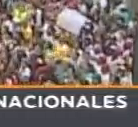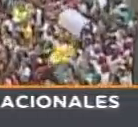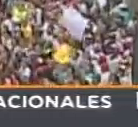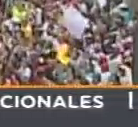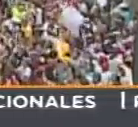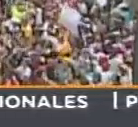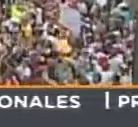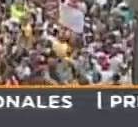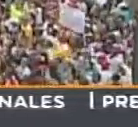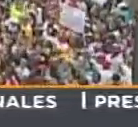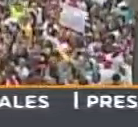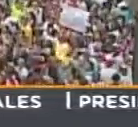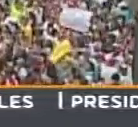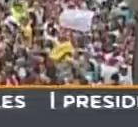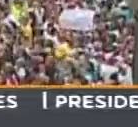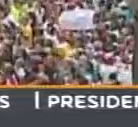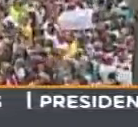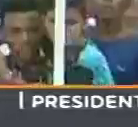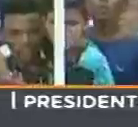favorito